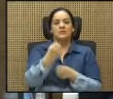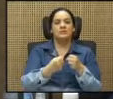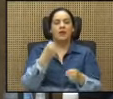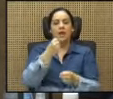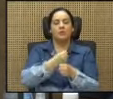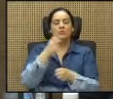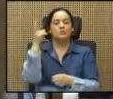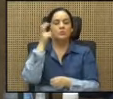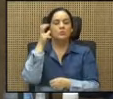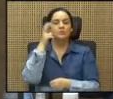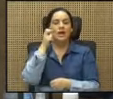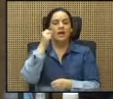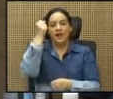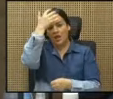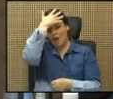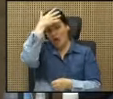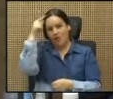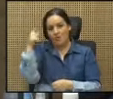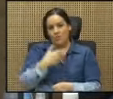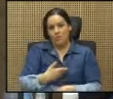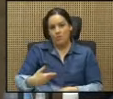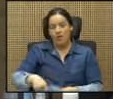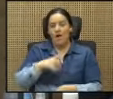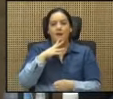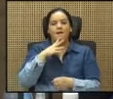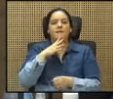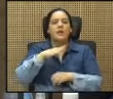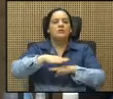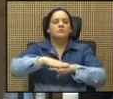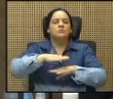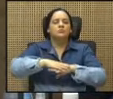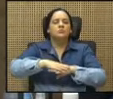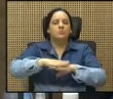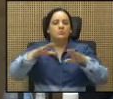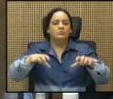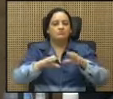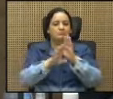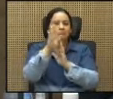Alvarado hablar de la reactivación económica sin haber